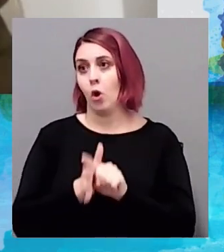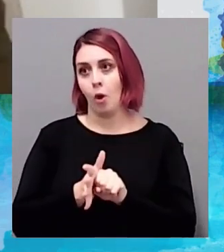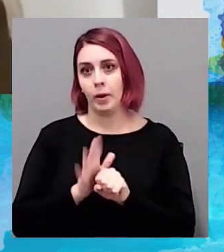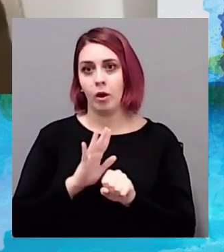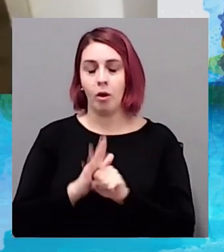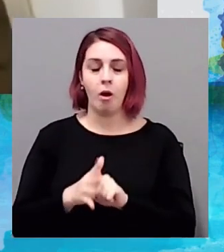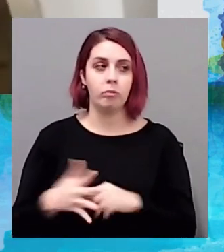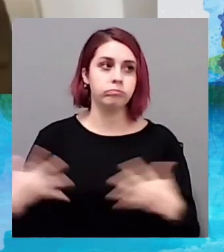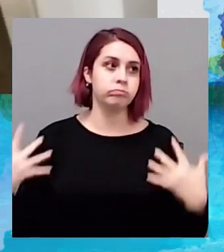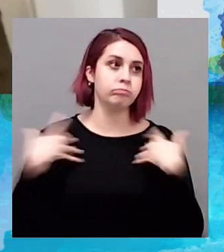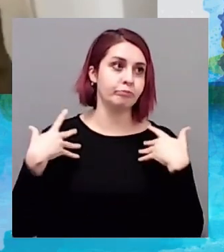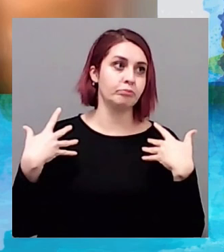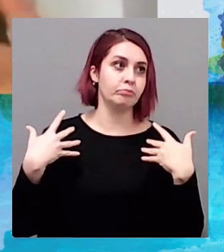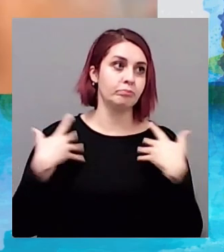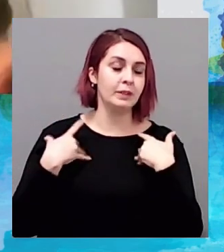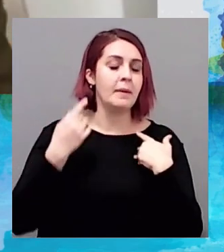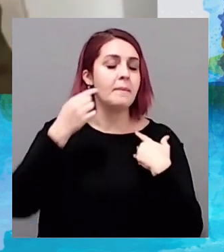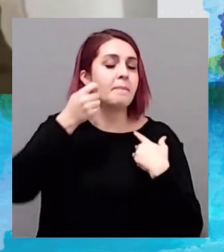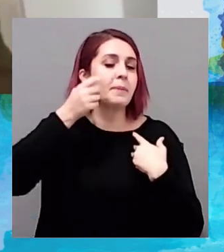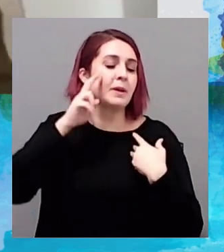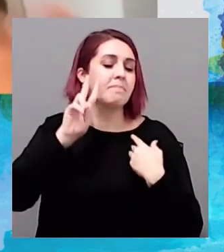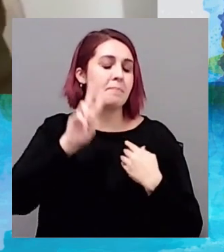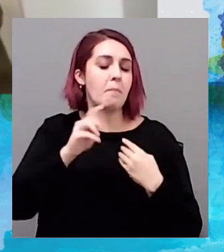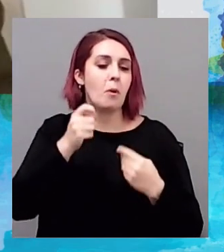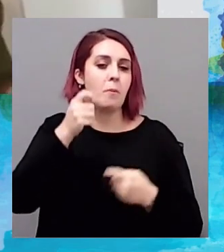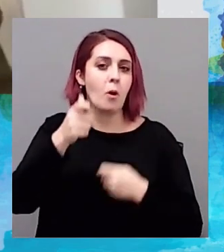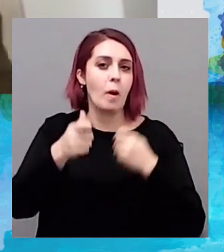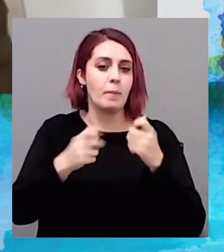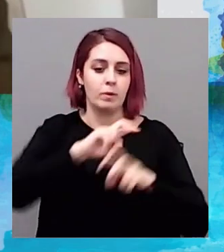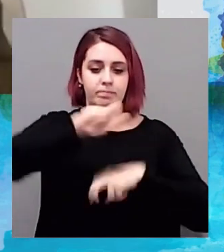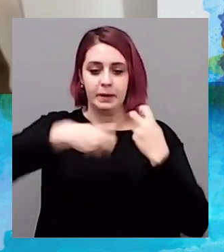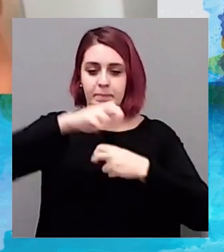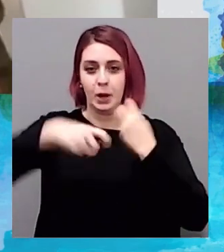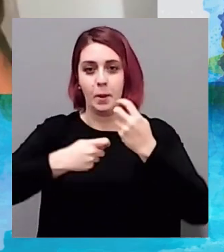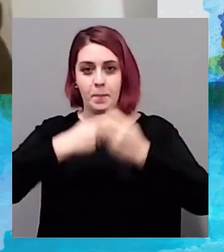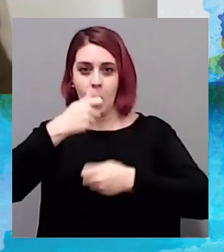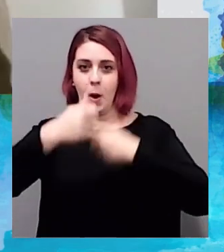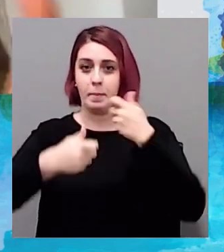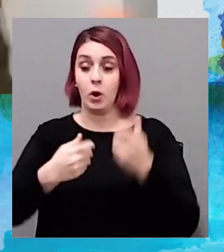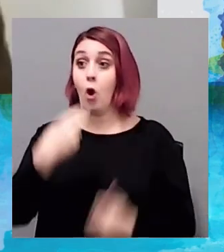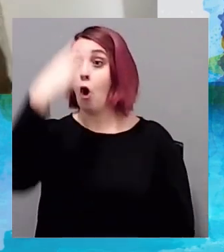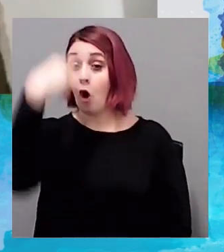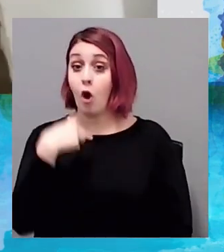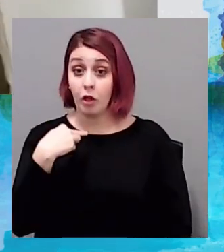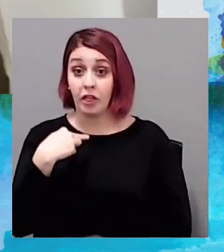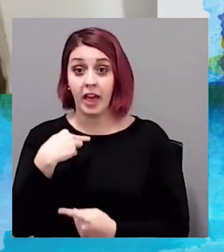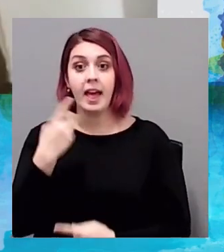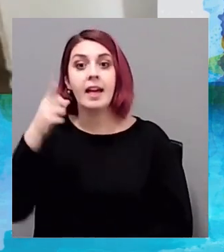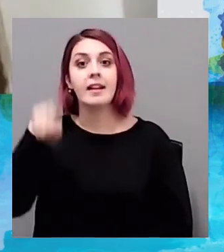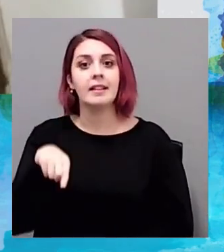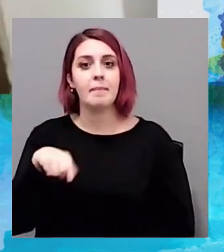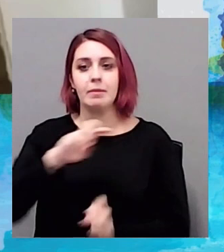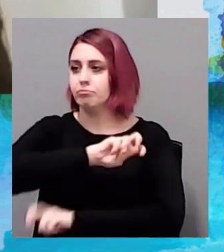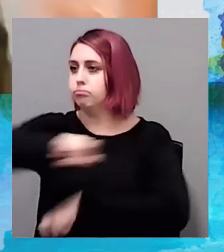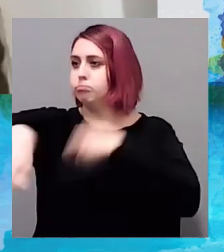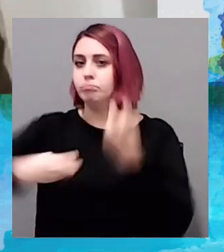poco a poco yo veo que se están superando y que nos hemos reinventado, los museos se han reinventado, la ONCE también se ha reinventado